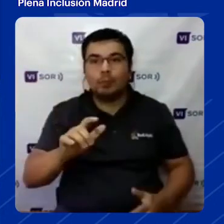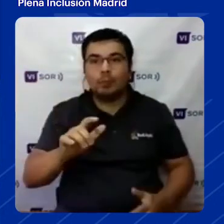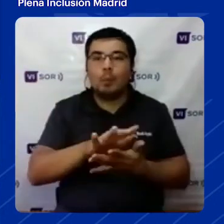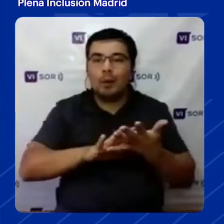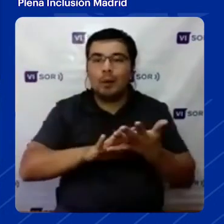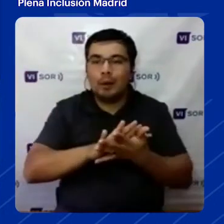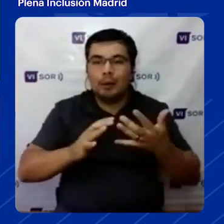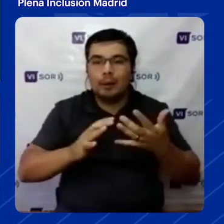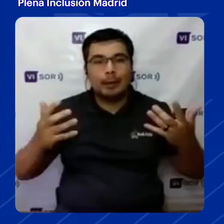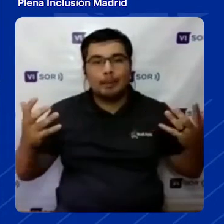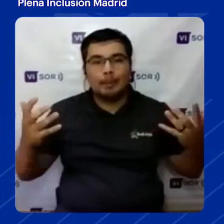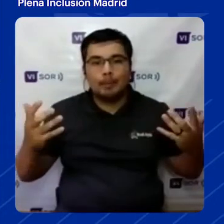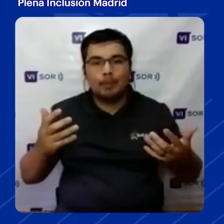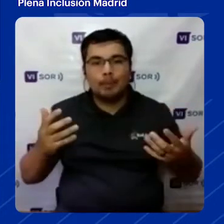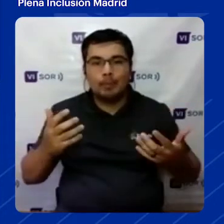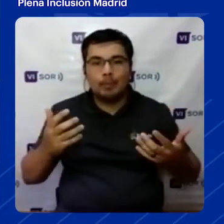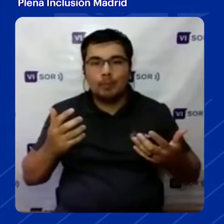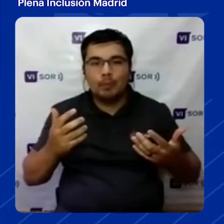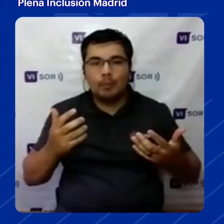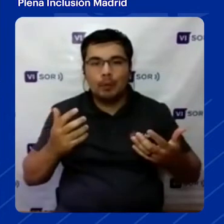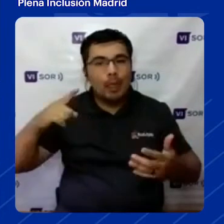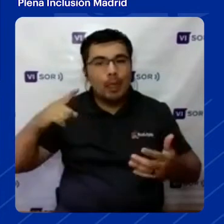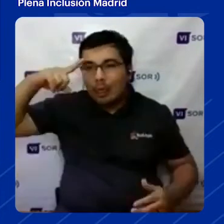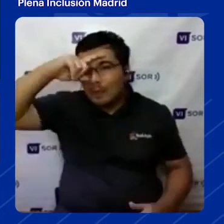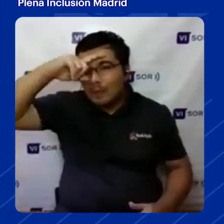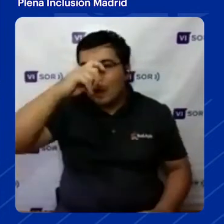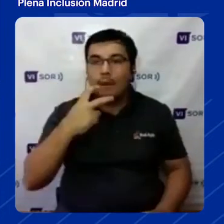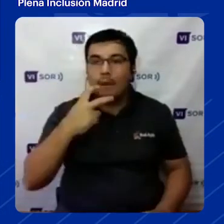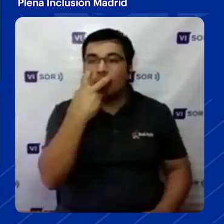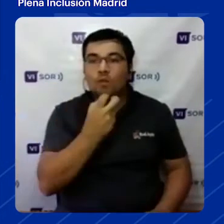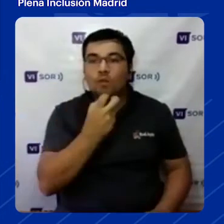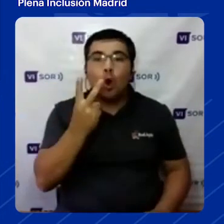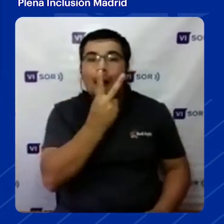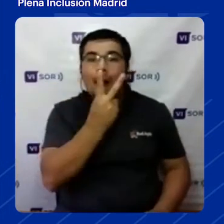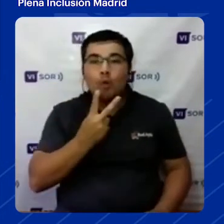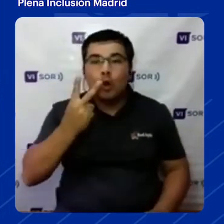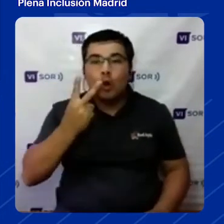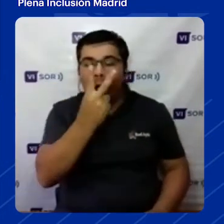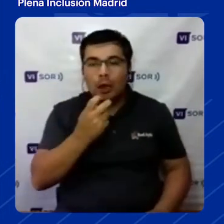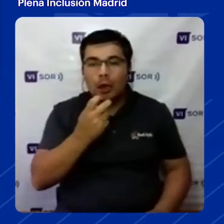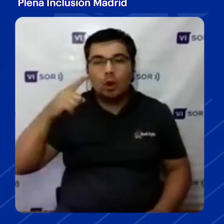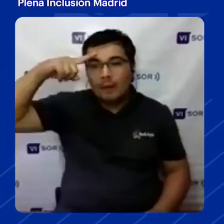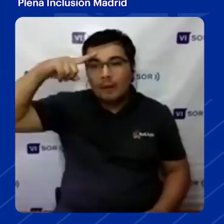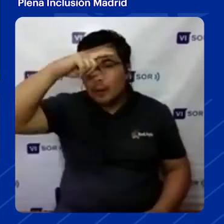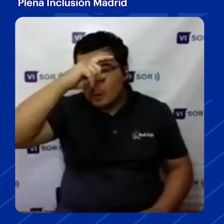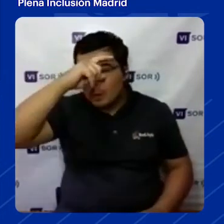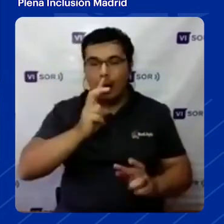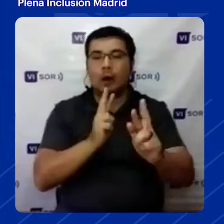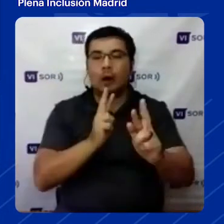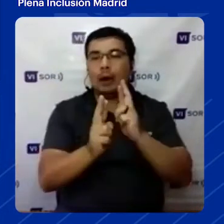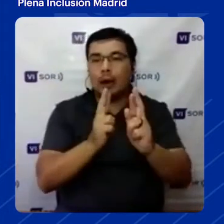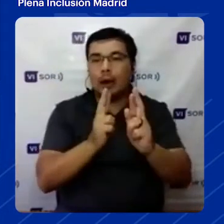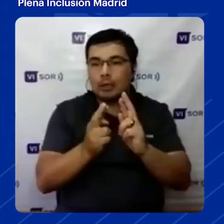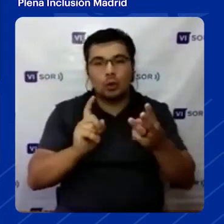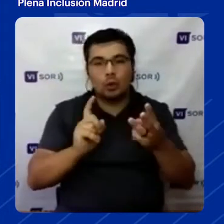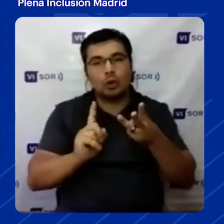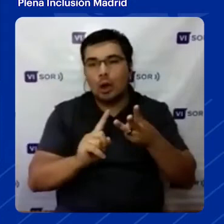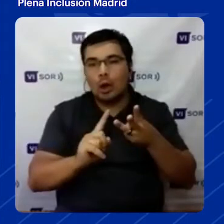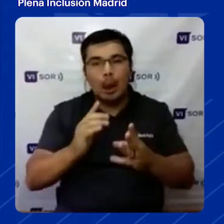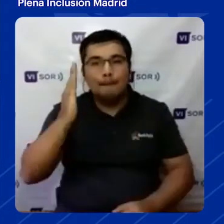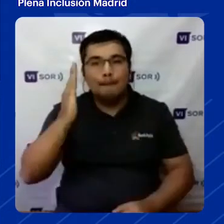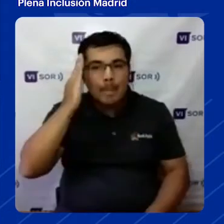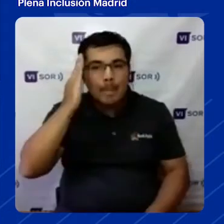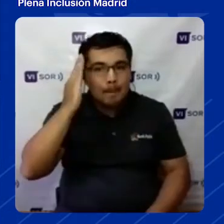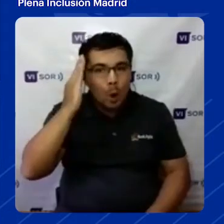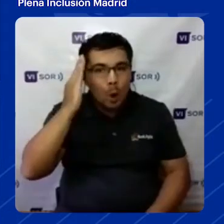de vocabulario, con dificultades de relación que puedan asociar determinadas cuestiones. Memoria también.